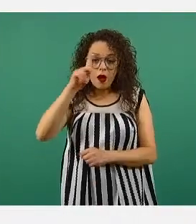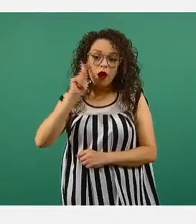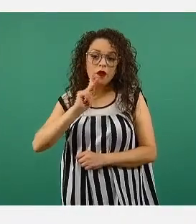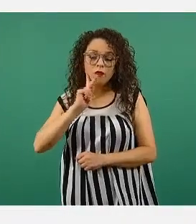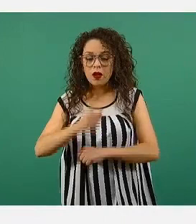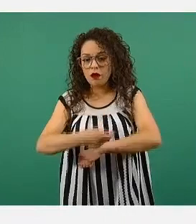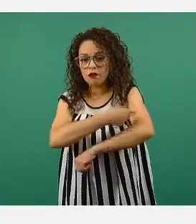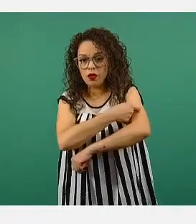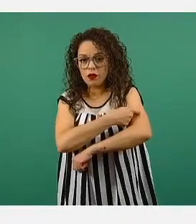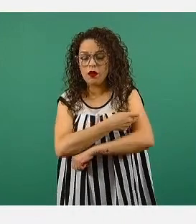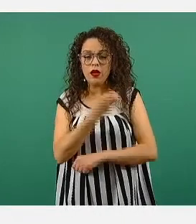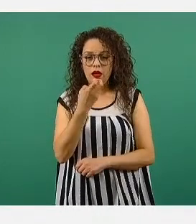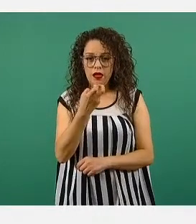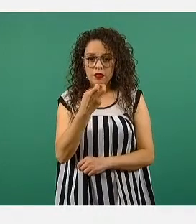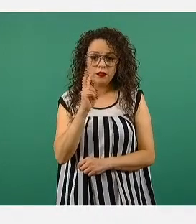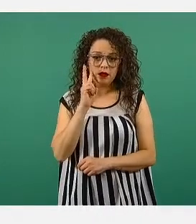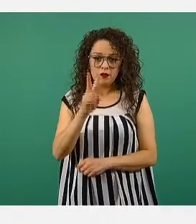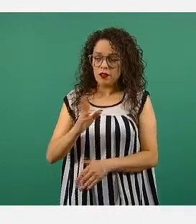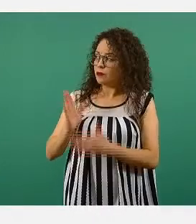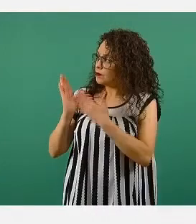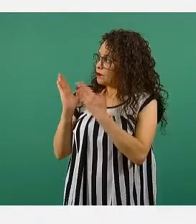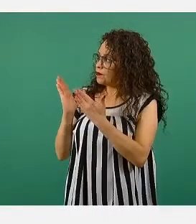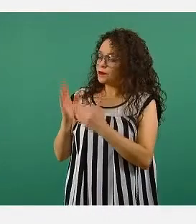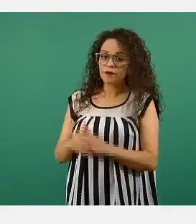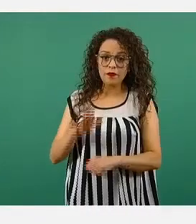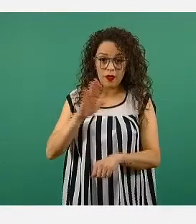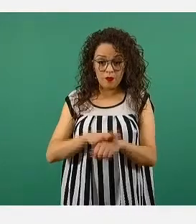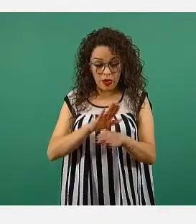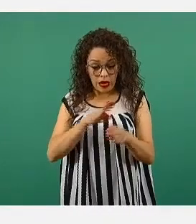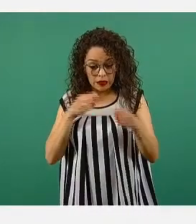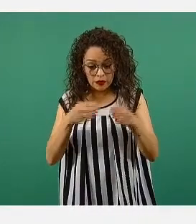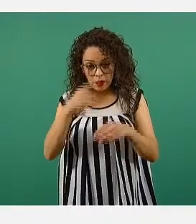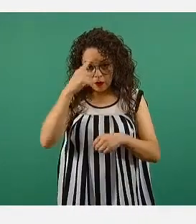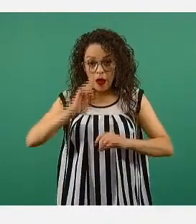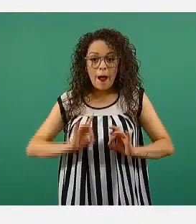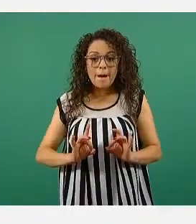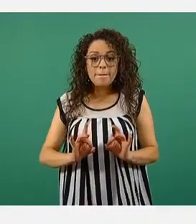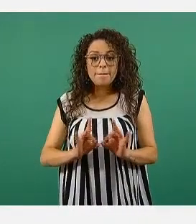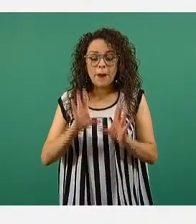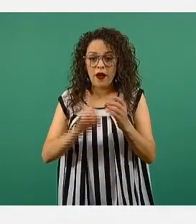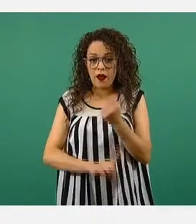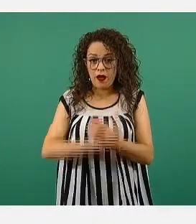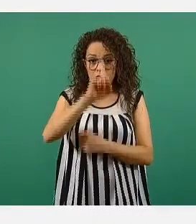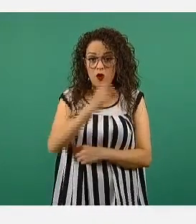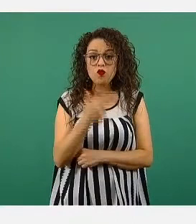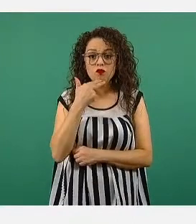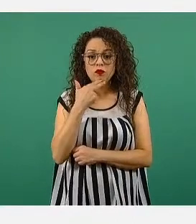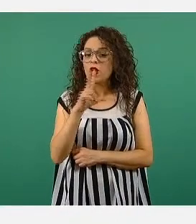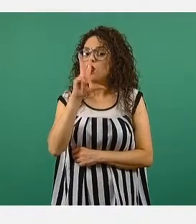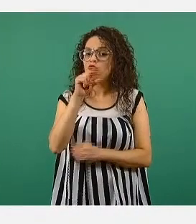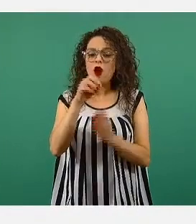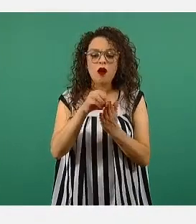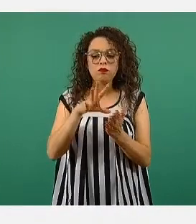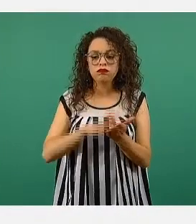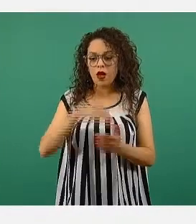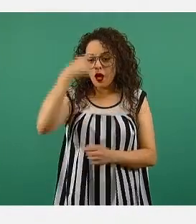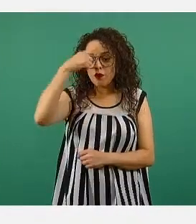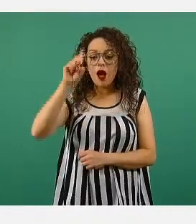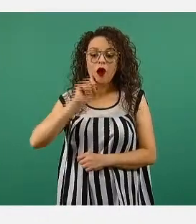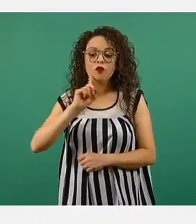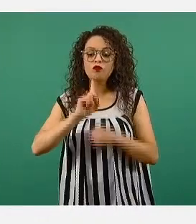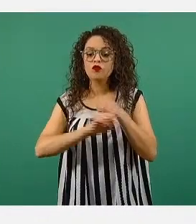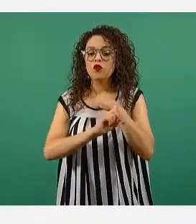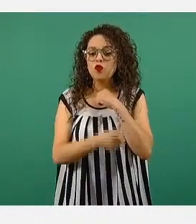en los ensayos clínicos para estas vacunas en particular, para uso de emergencia, no se incluyeron mujeres embarazadas. Y